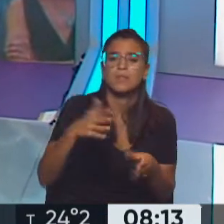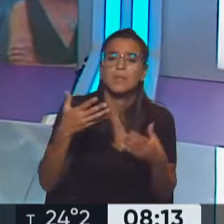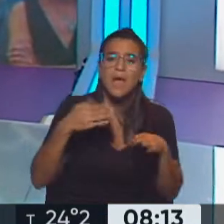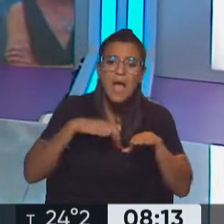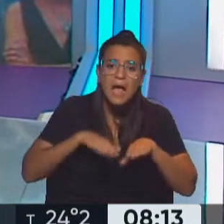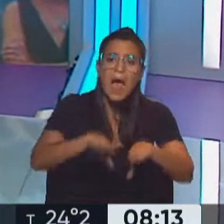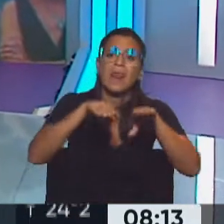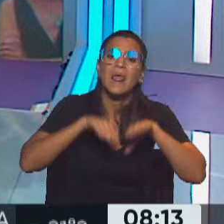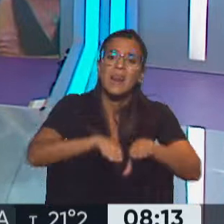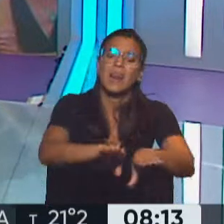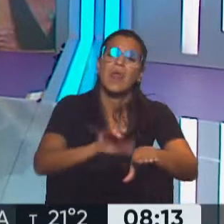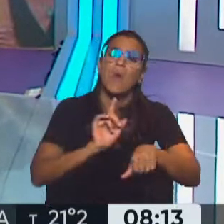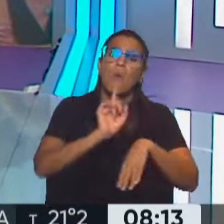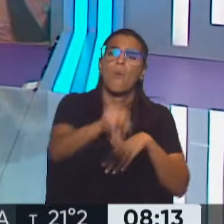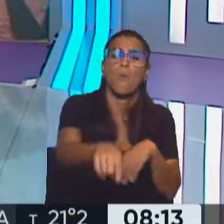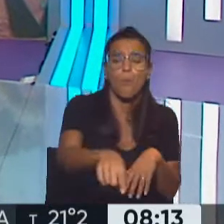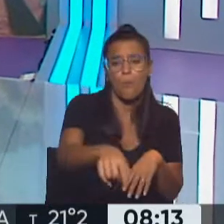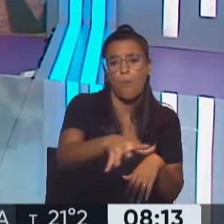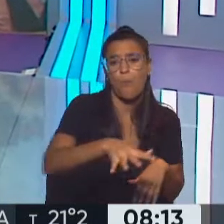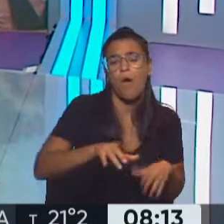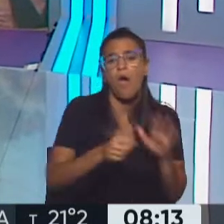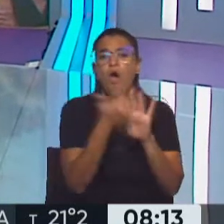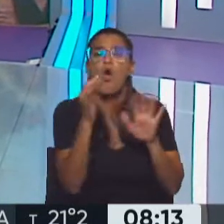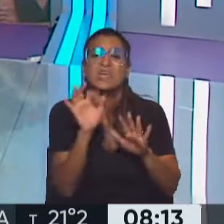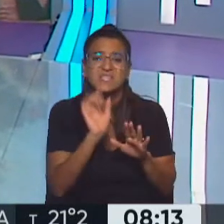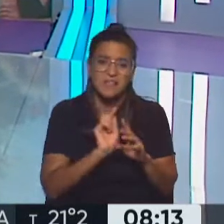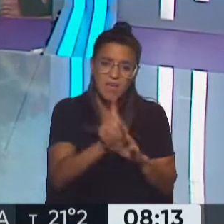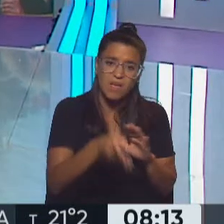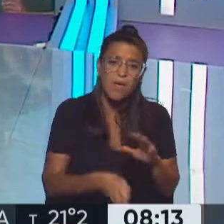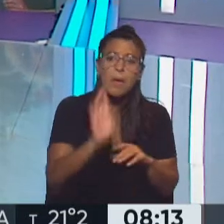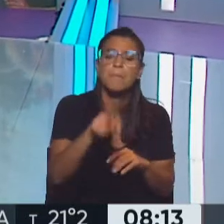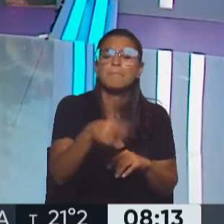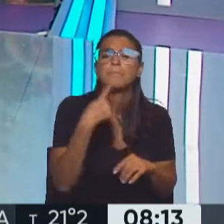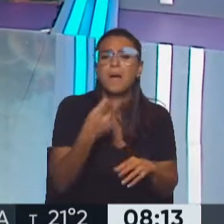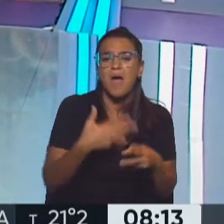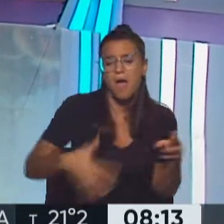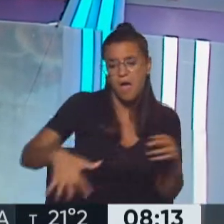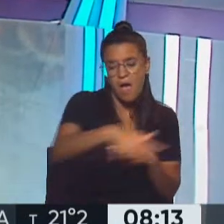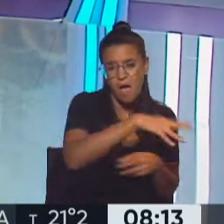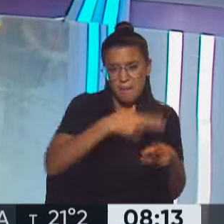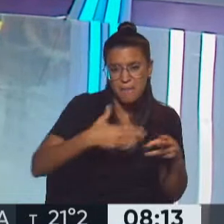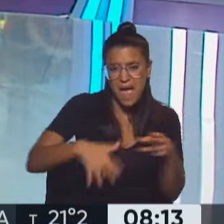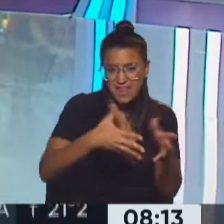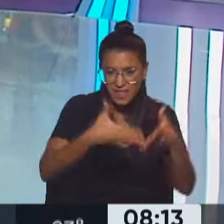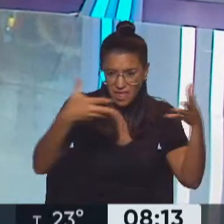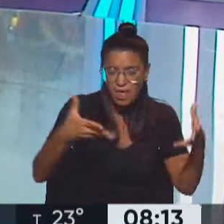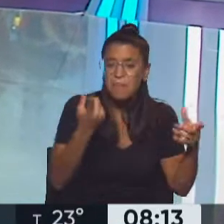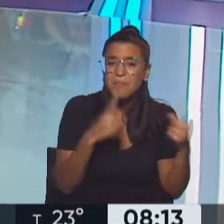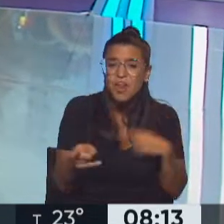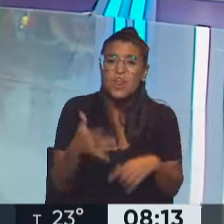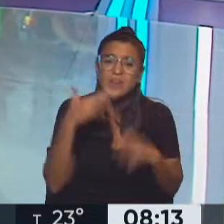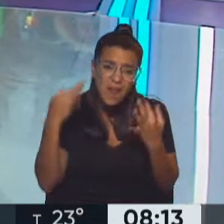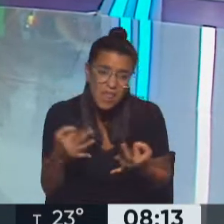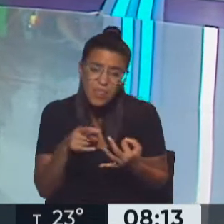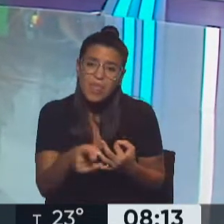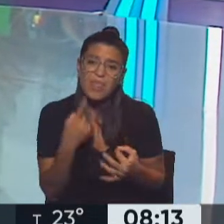que van en dirección hacia el sector oeste para ampliar allí un sector verde. Lo que dicen los vecinos es que en lugar de apostar